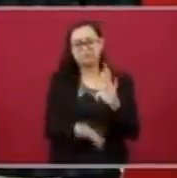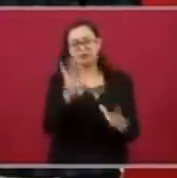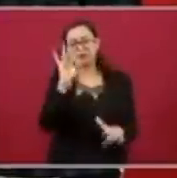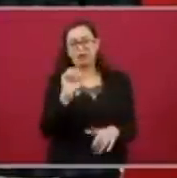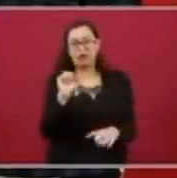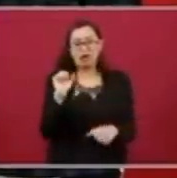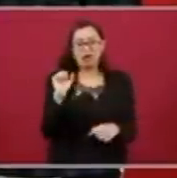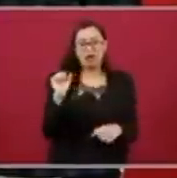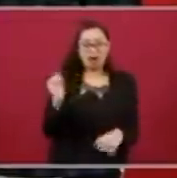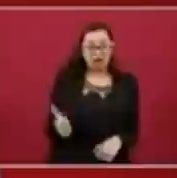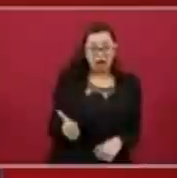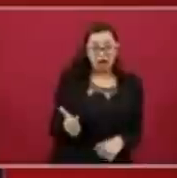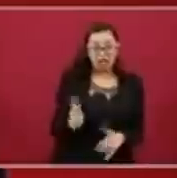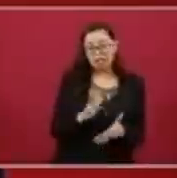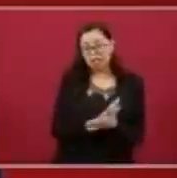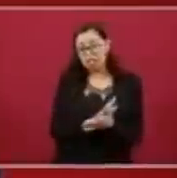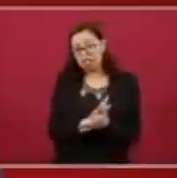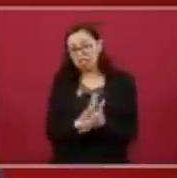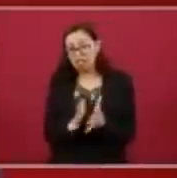influyentismo, no